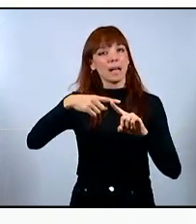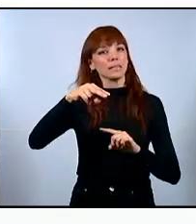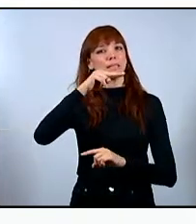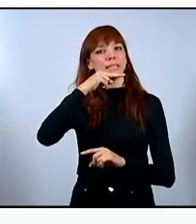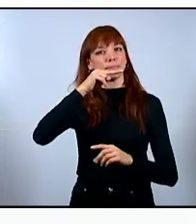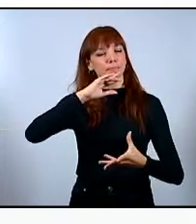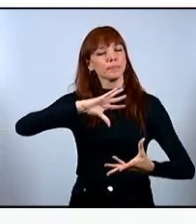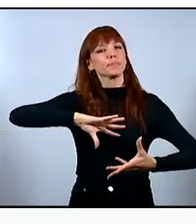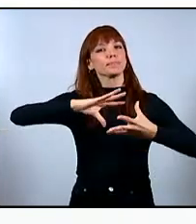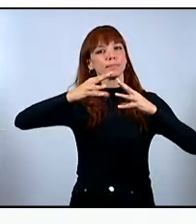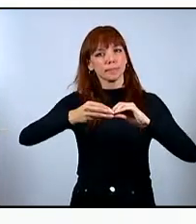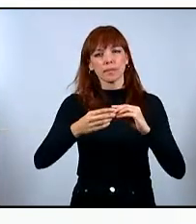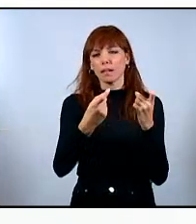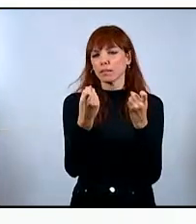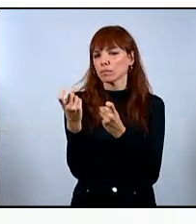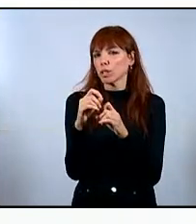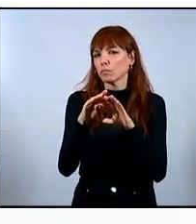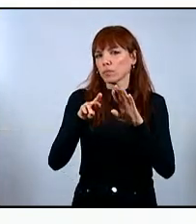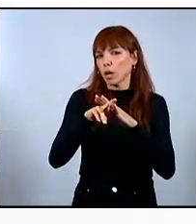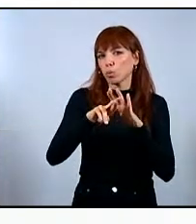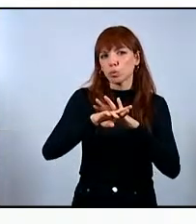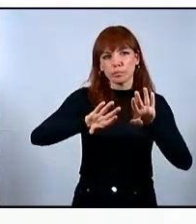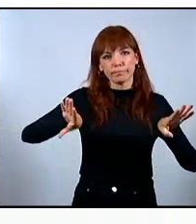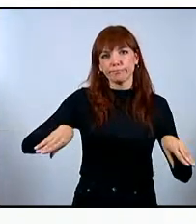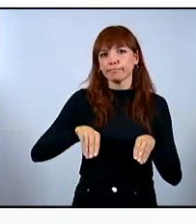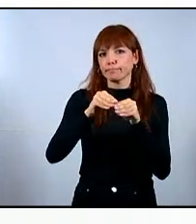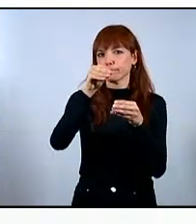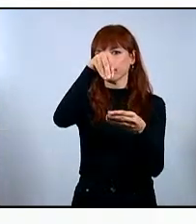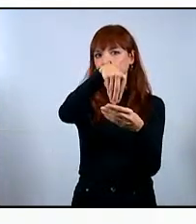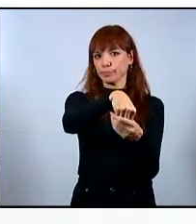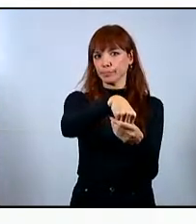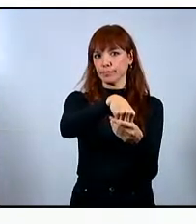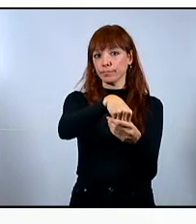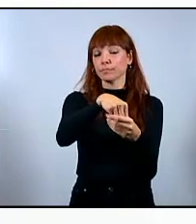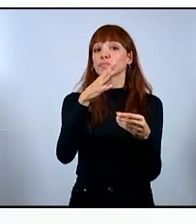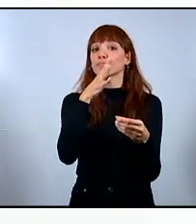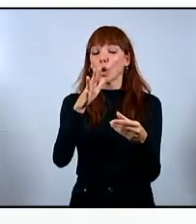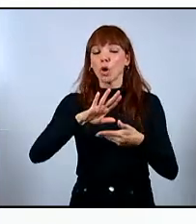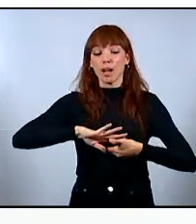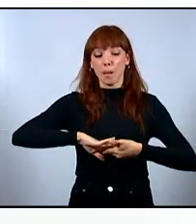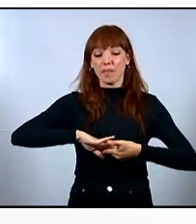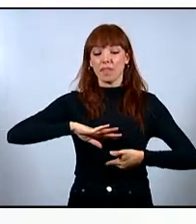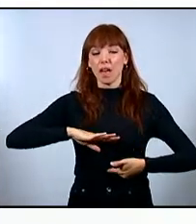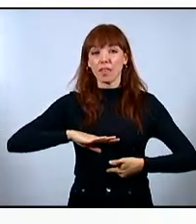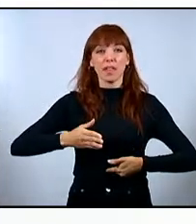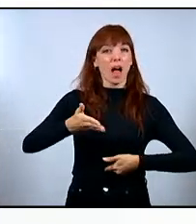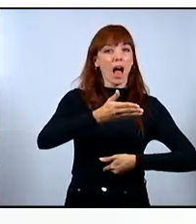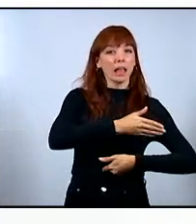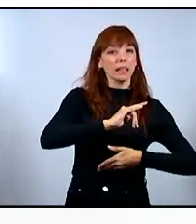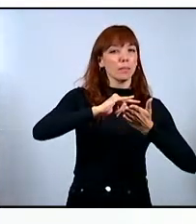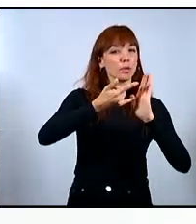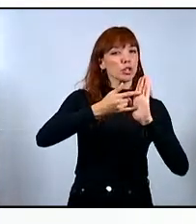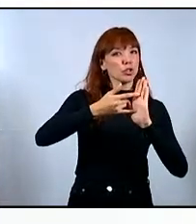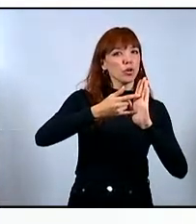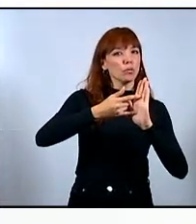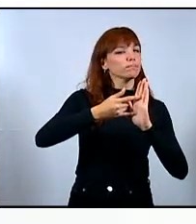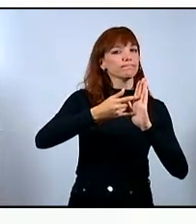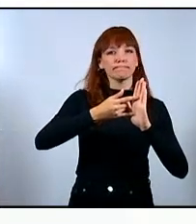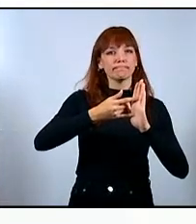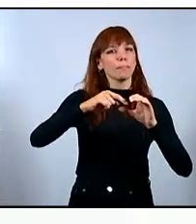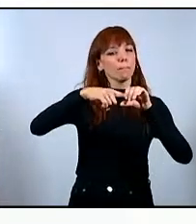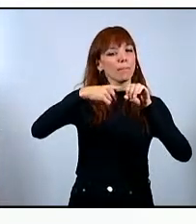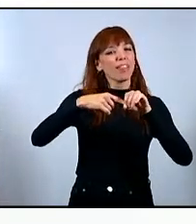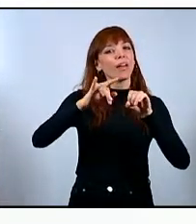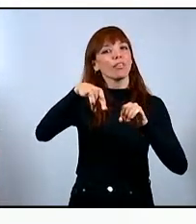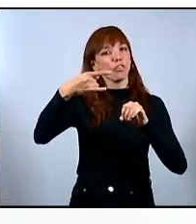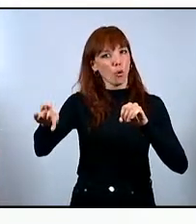resto de dotaciones necesarias. Estamos hablando de que es el doble de capacidad de la que se preveía en el proyecto inicial que estaba